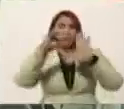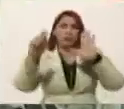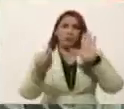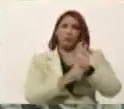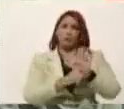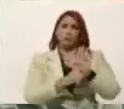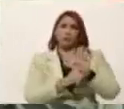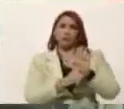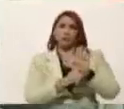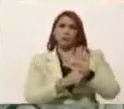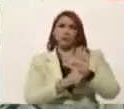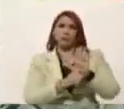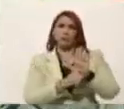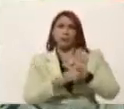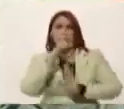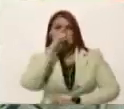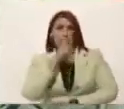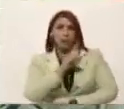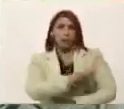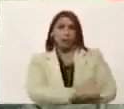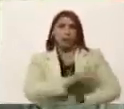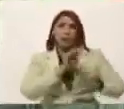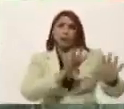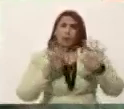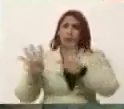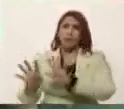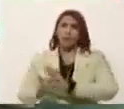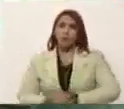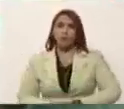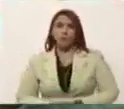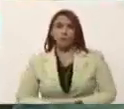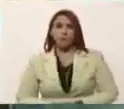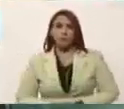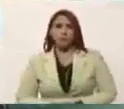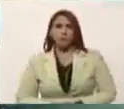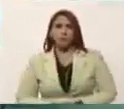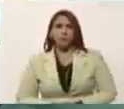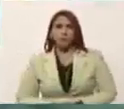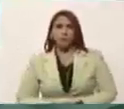constitucional en el año 1999,